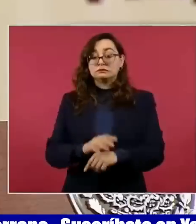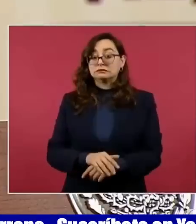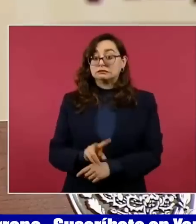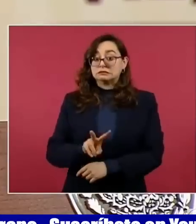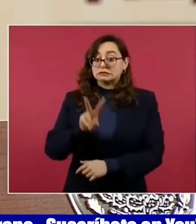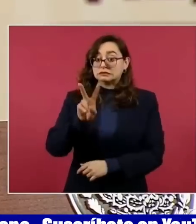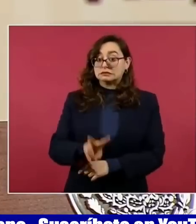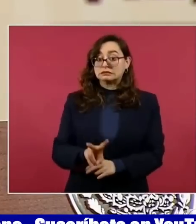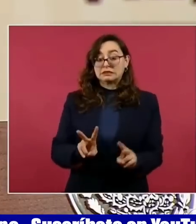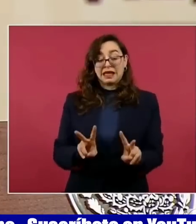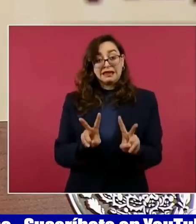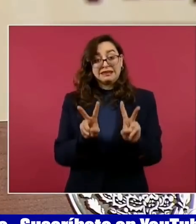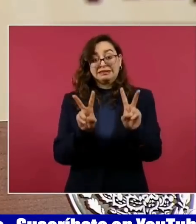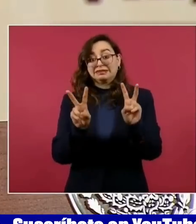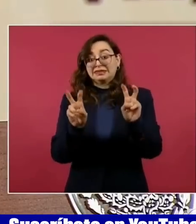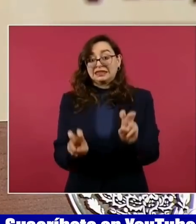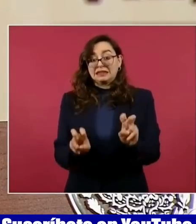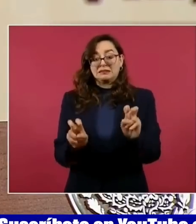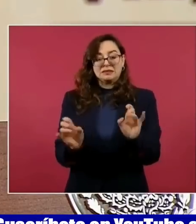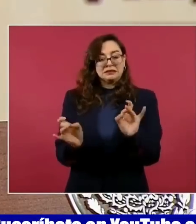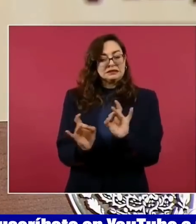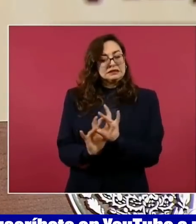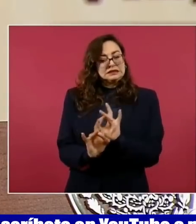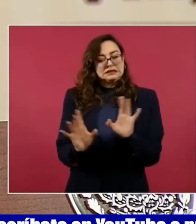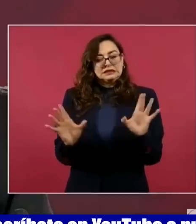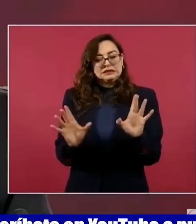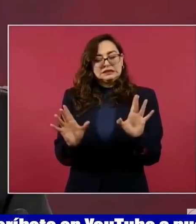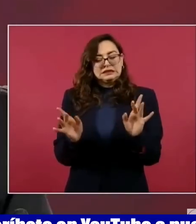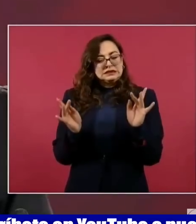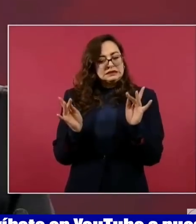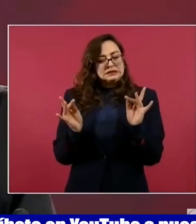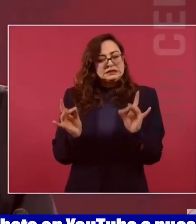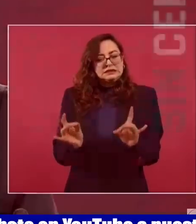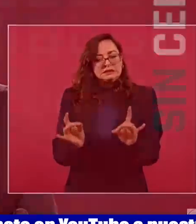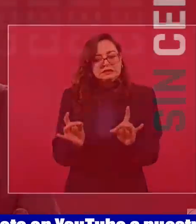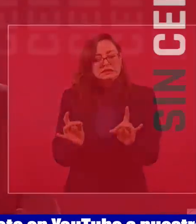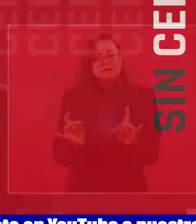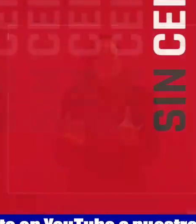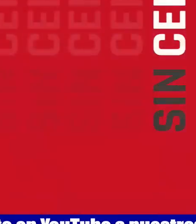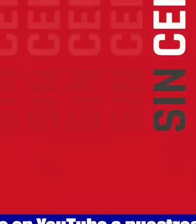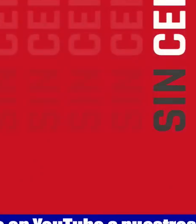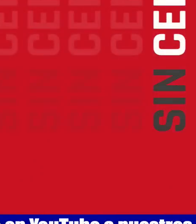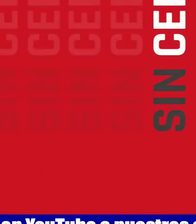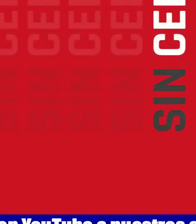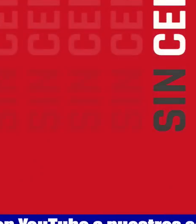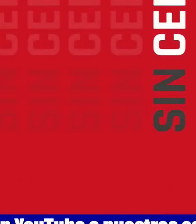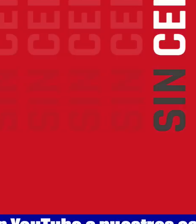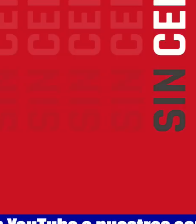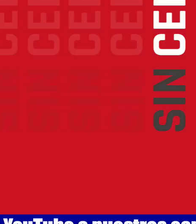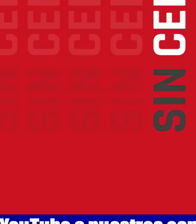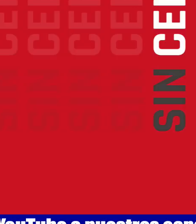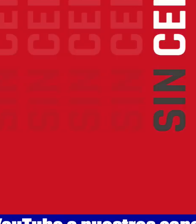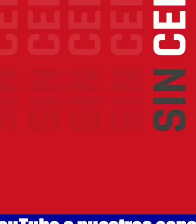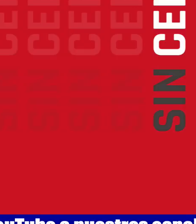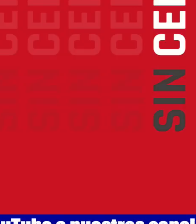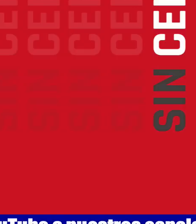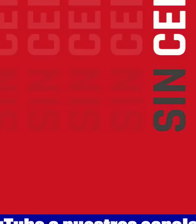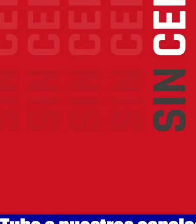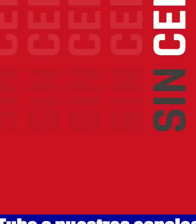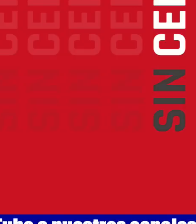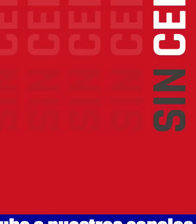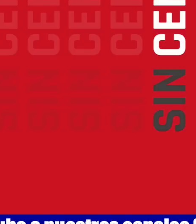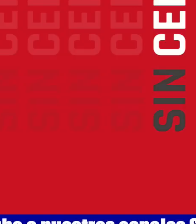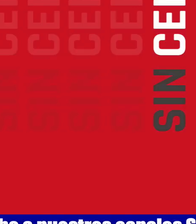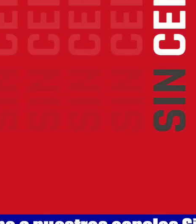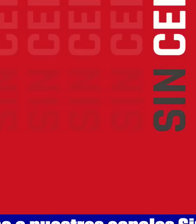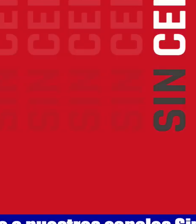gobierno y se desesperan. Todavía en cara de Dalila Escobar, cuestionó dónde está la credibilidad de los medios o la credibilidad que antes